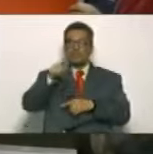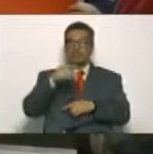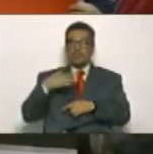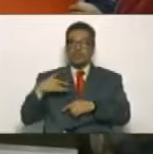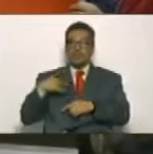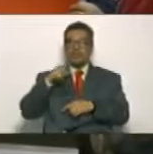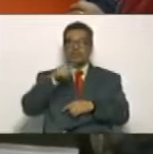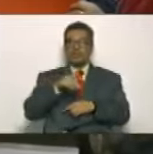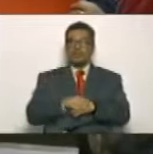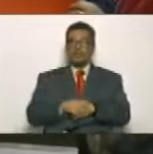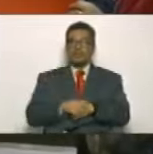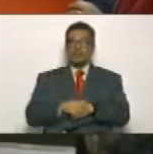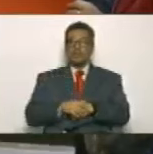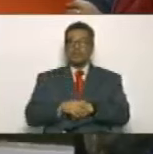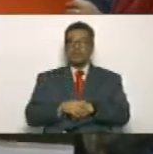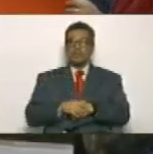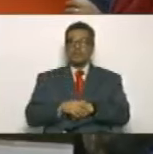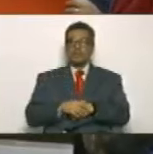sentido,